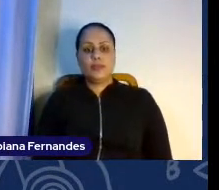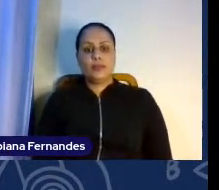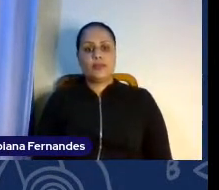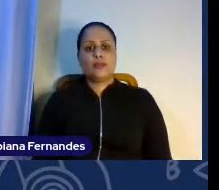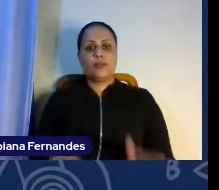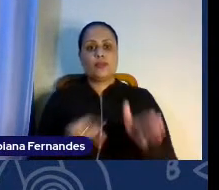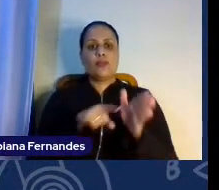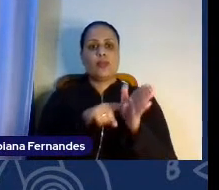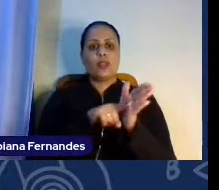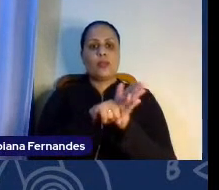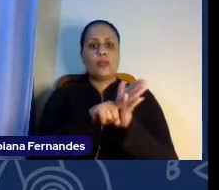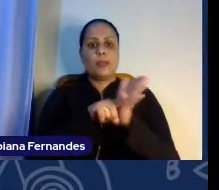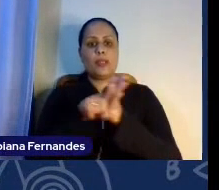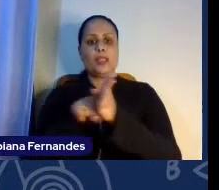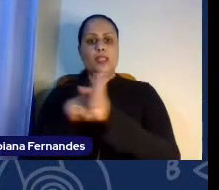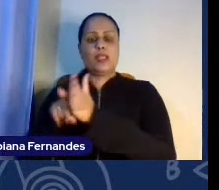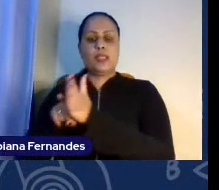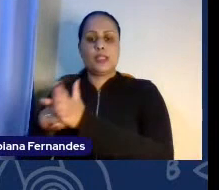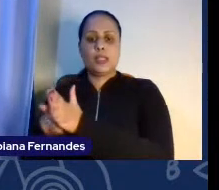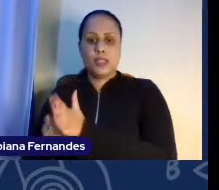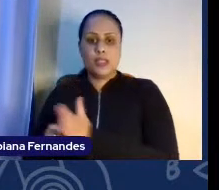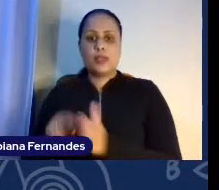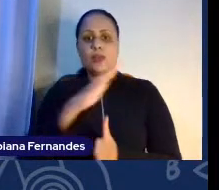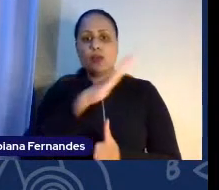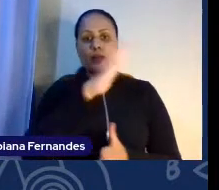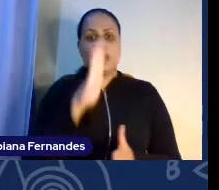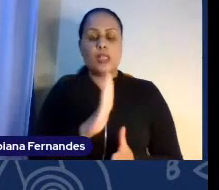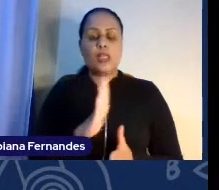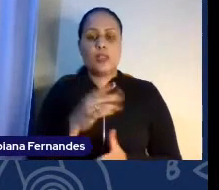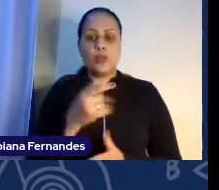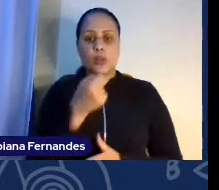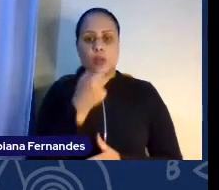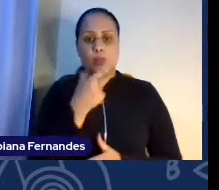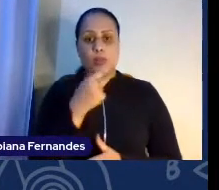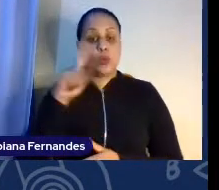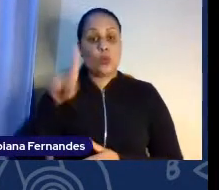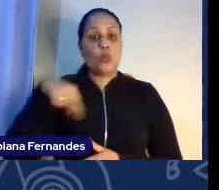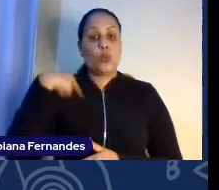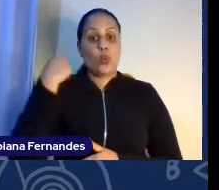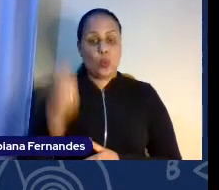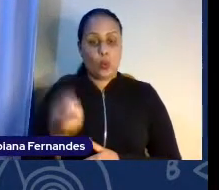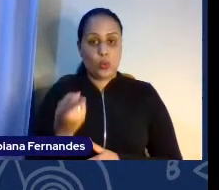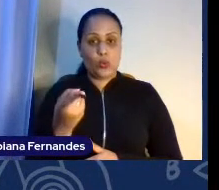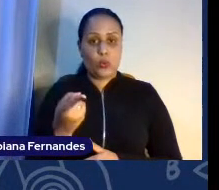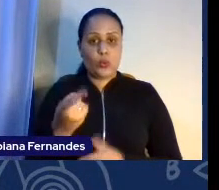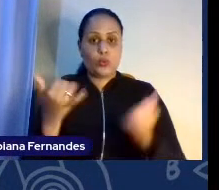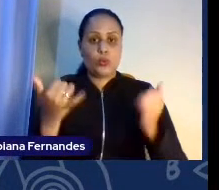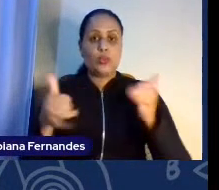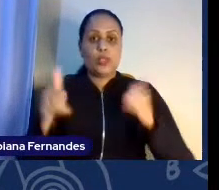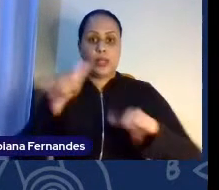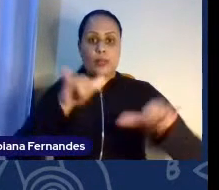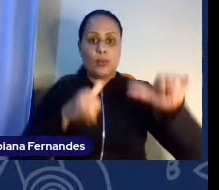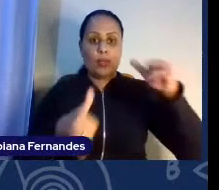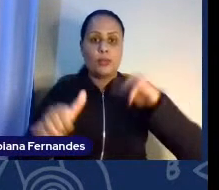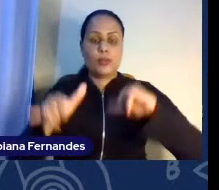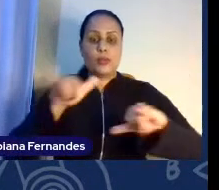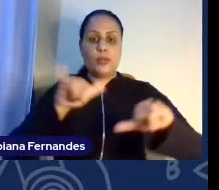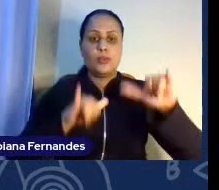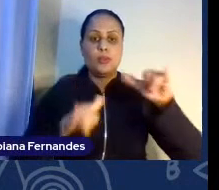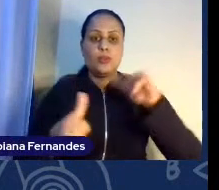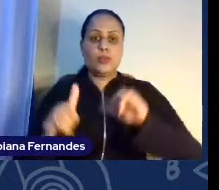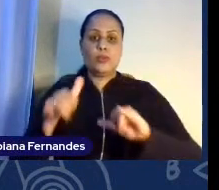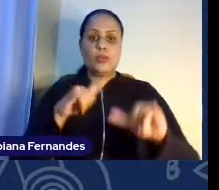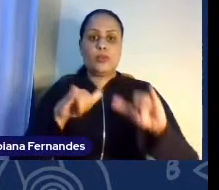en relación con este fármaco. Nosotros, en nuestro laboratorio, desarrollamos un